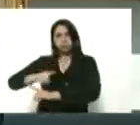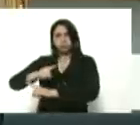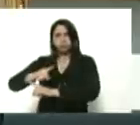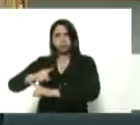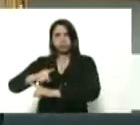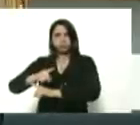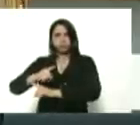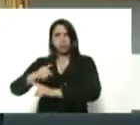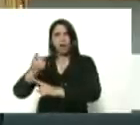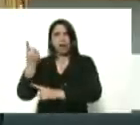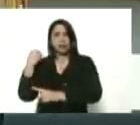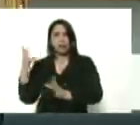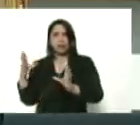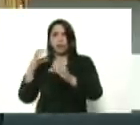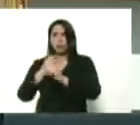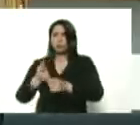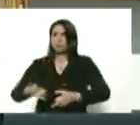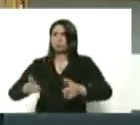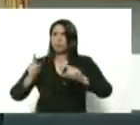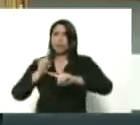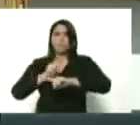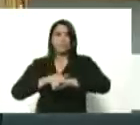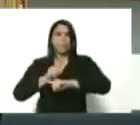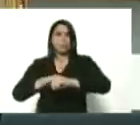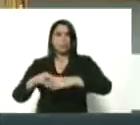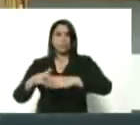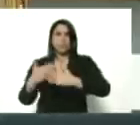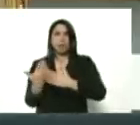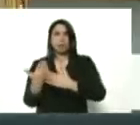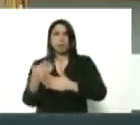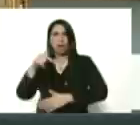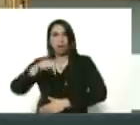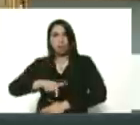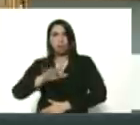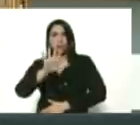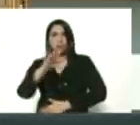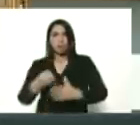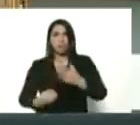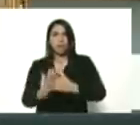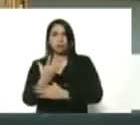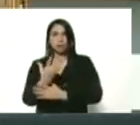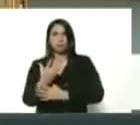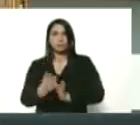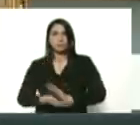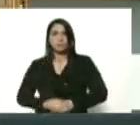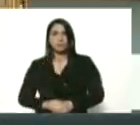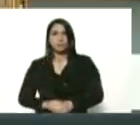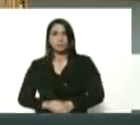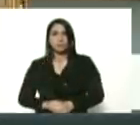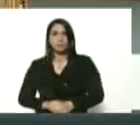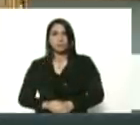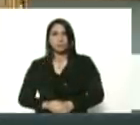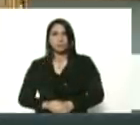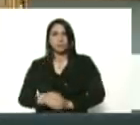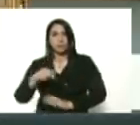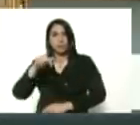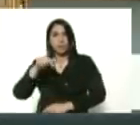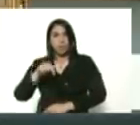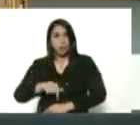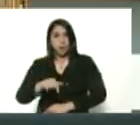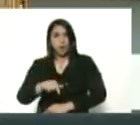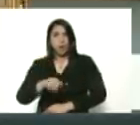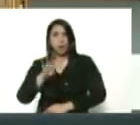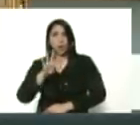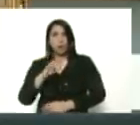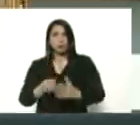desde anoche se activara en horas de la madrugada de hoy 5 de mayo, de hoy 4 de mayo, perdón,